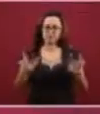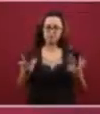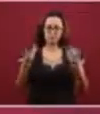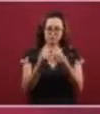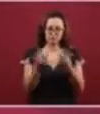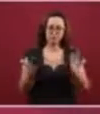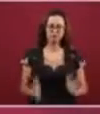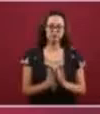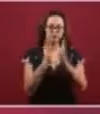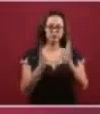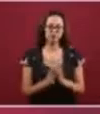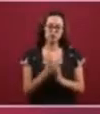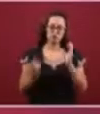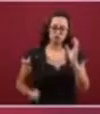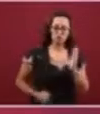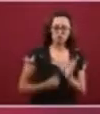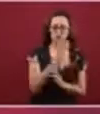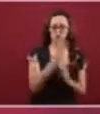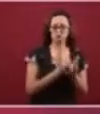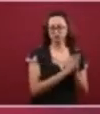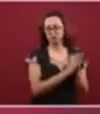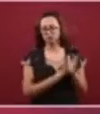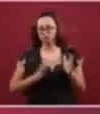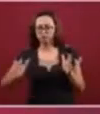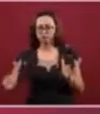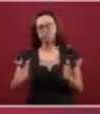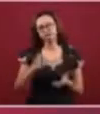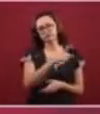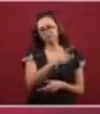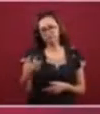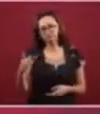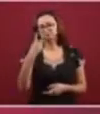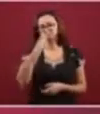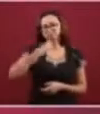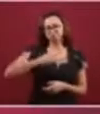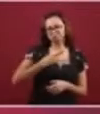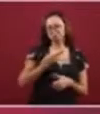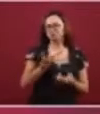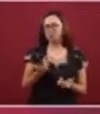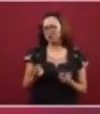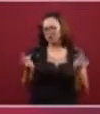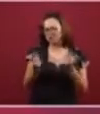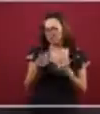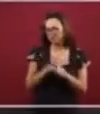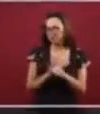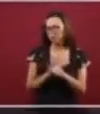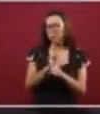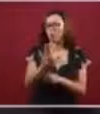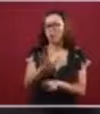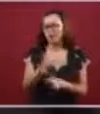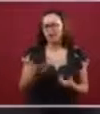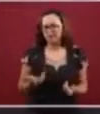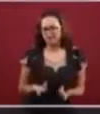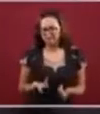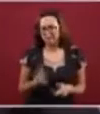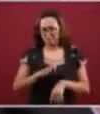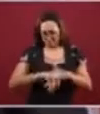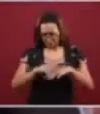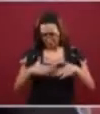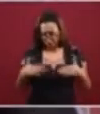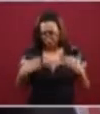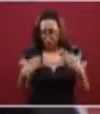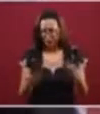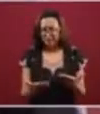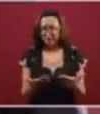en esta nueva era, y a que nos digan cuáles son sus necesidades en términos de la certeza que